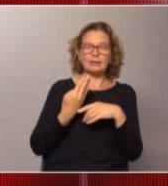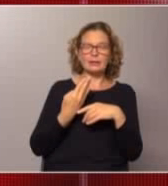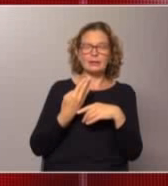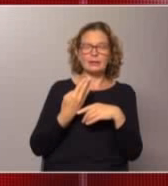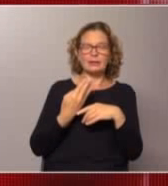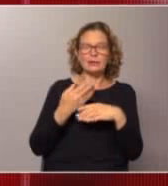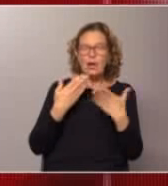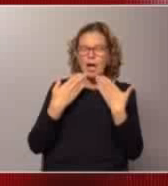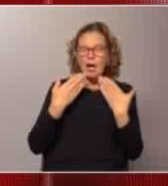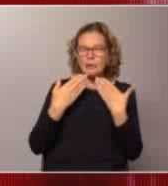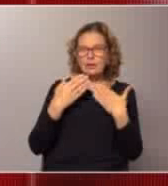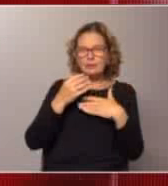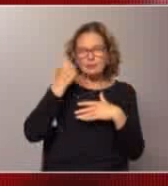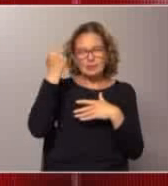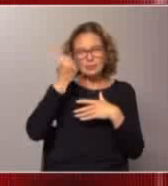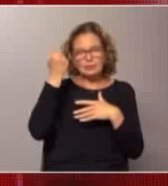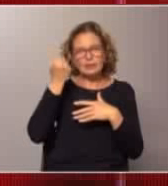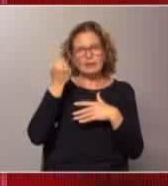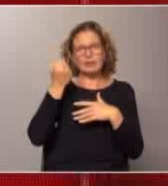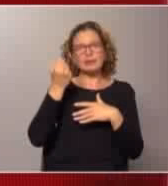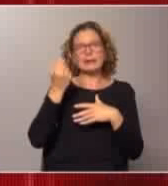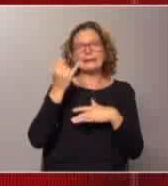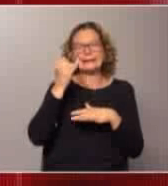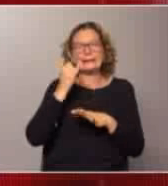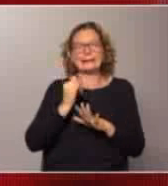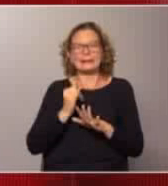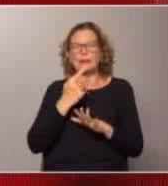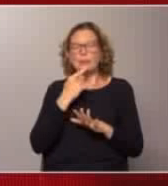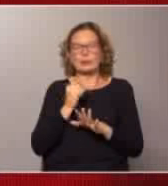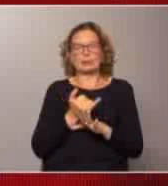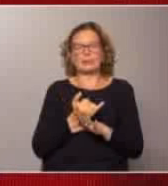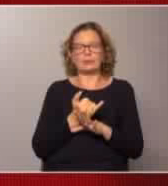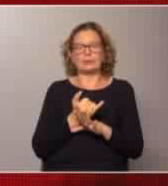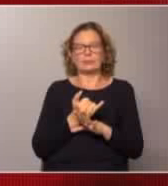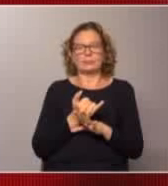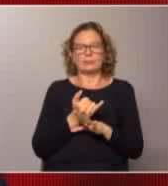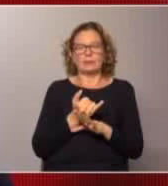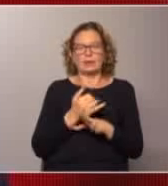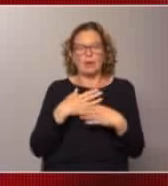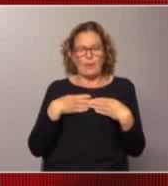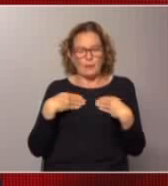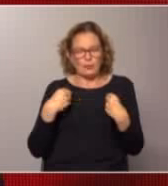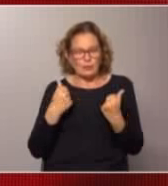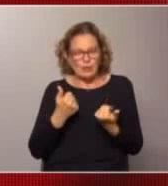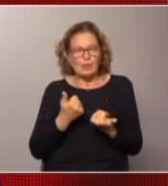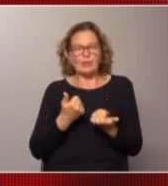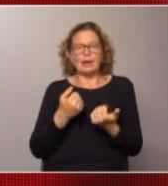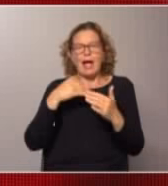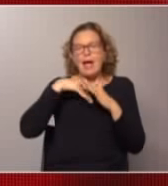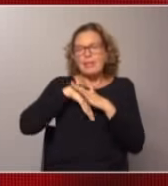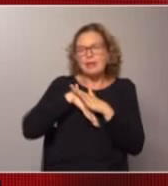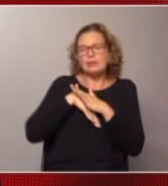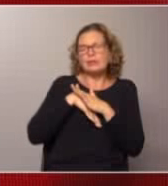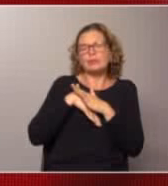que eso habla de la importancia que tendría que tener los aspectos afectivos y emocionales en la